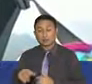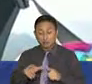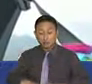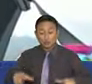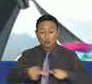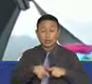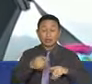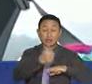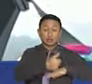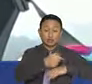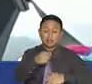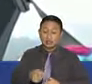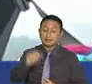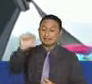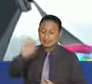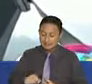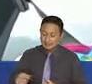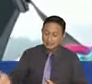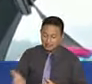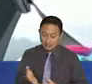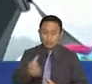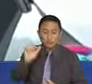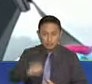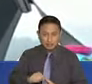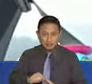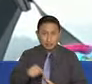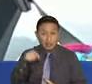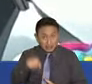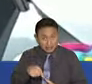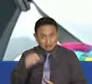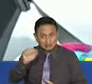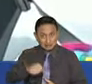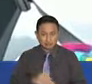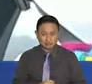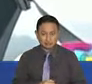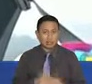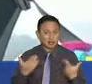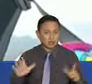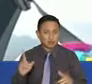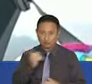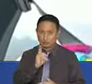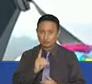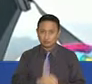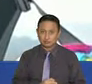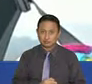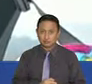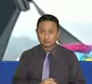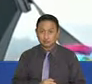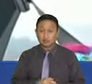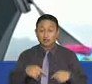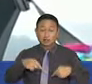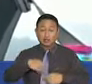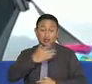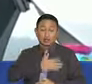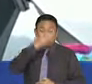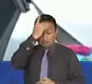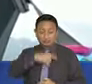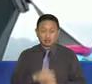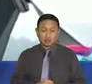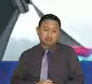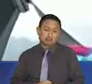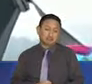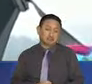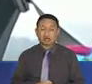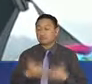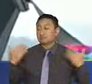o espacios públicos permitidos para la venta entonces no es que tampoco se está